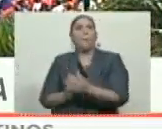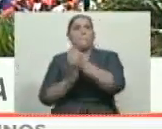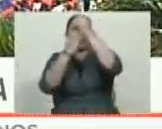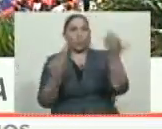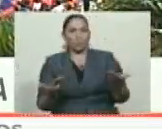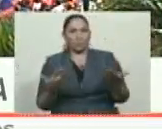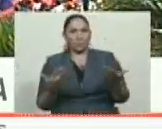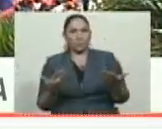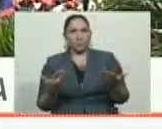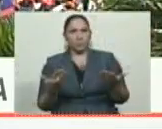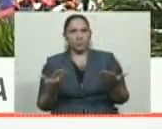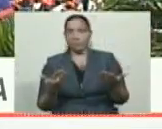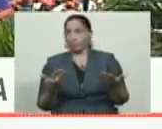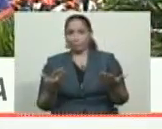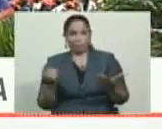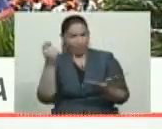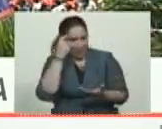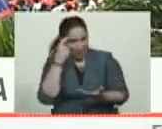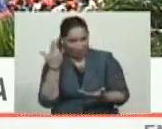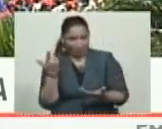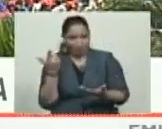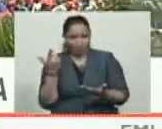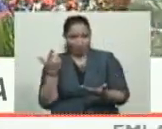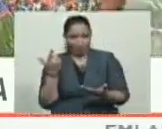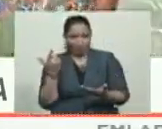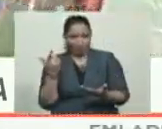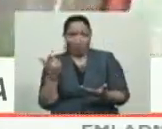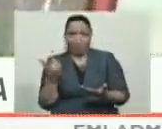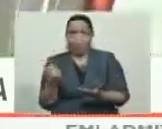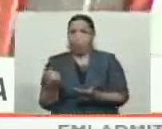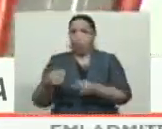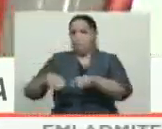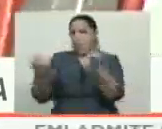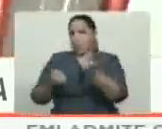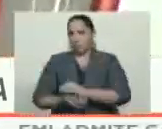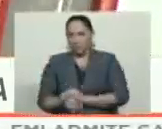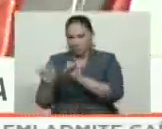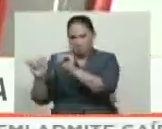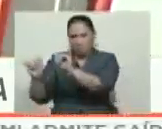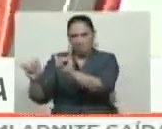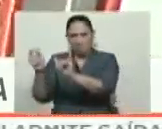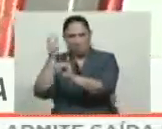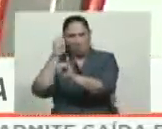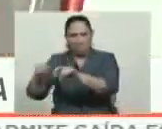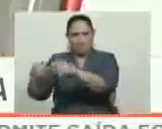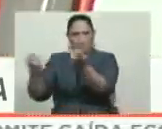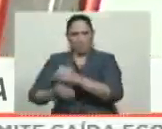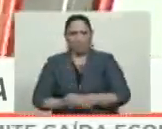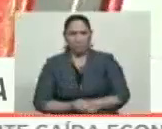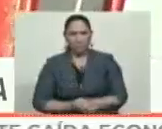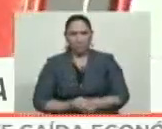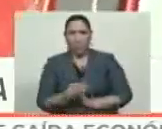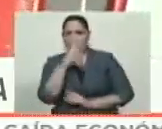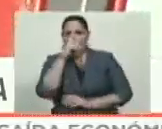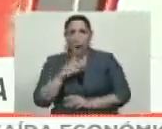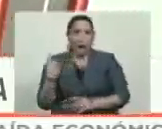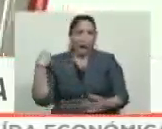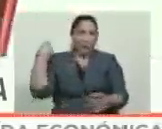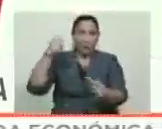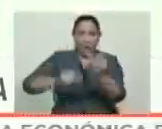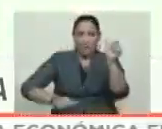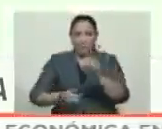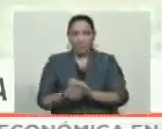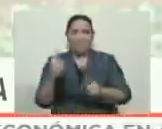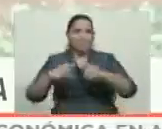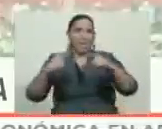tienen fecha de vencimiento. Ellos mismos se ponen fecha de vencimiento. Le dieron un año, ya le queda menos de un año, le